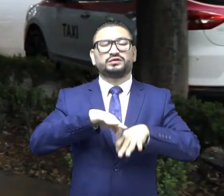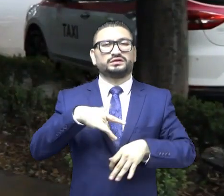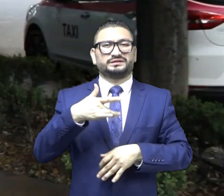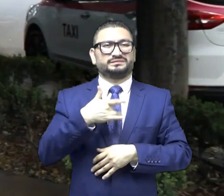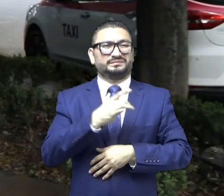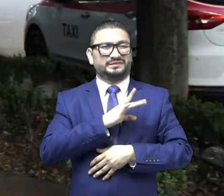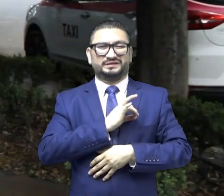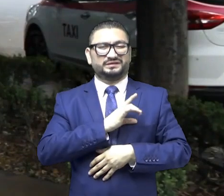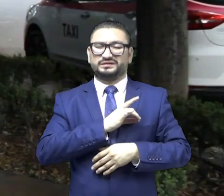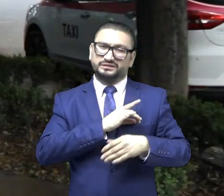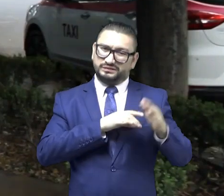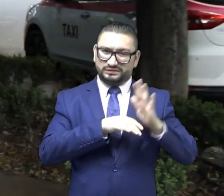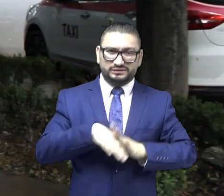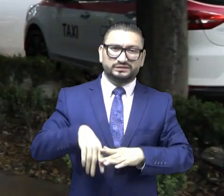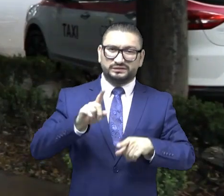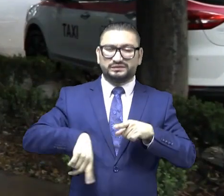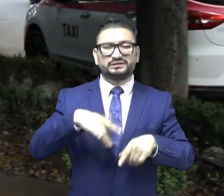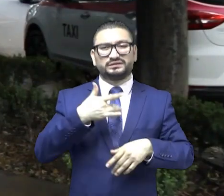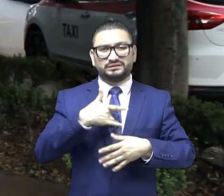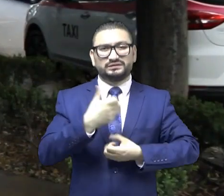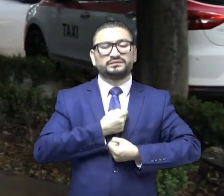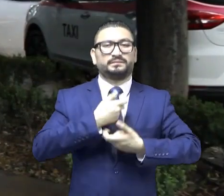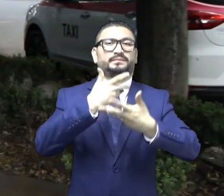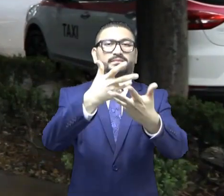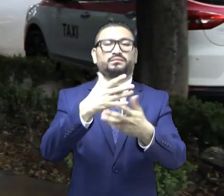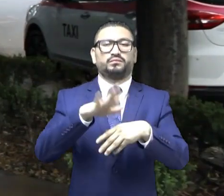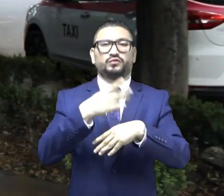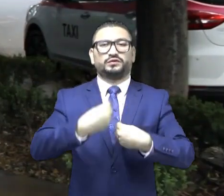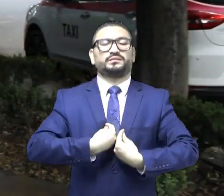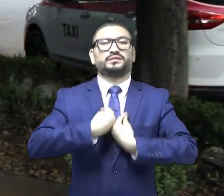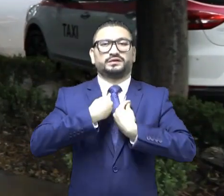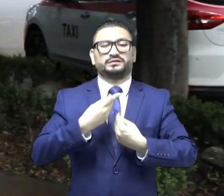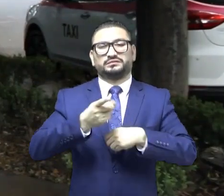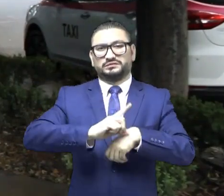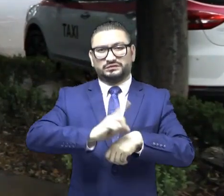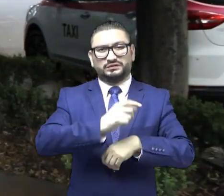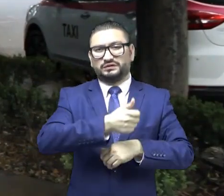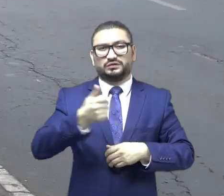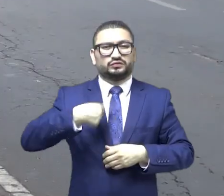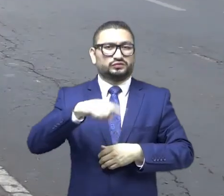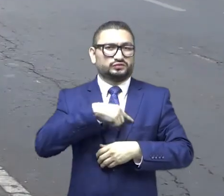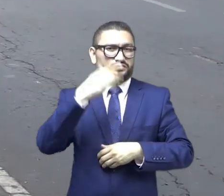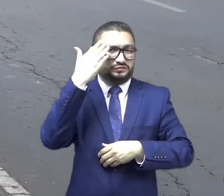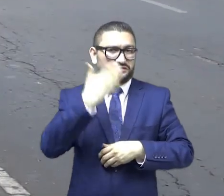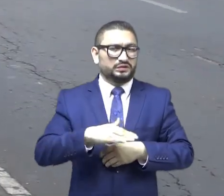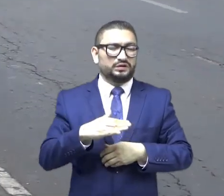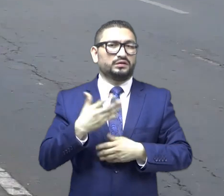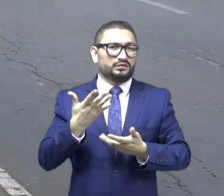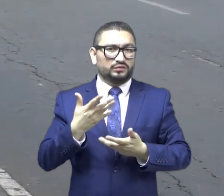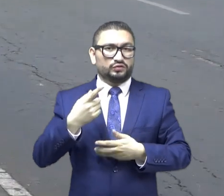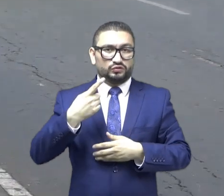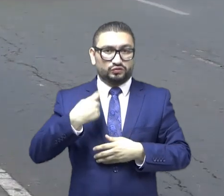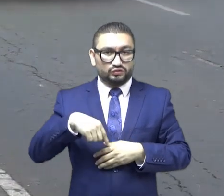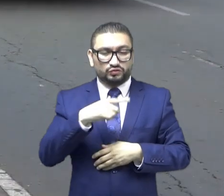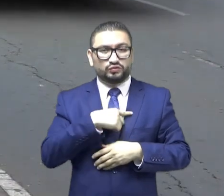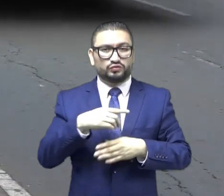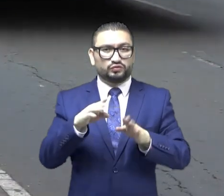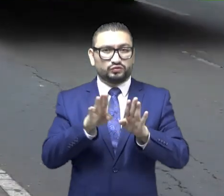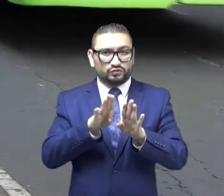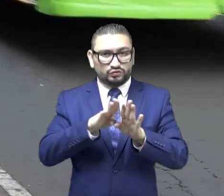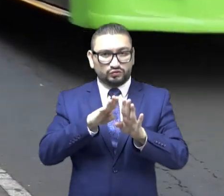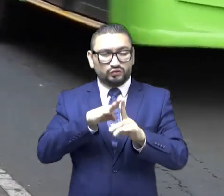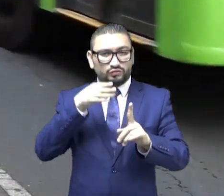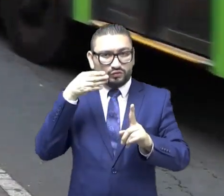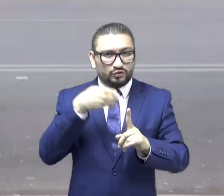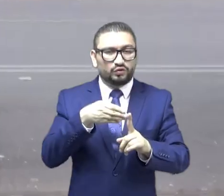miedo con respecto a la expresividad y la manera de vivir el día a día. Saber que no solamente estamos